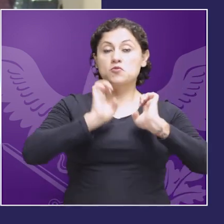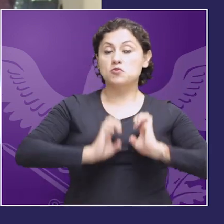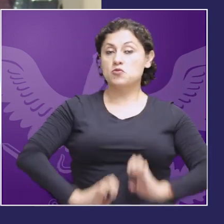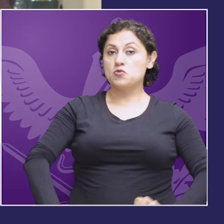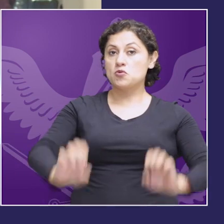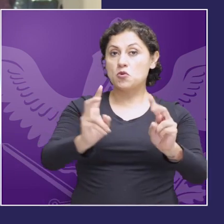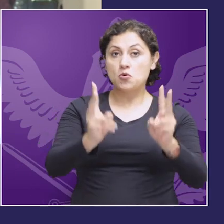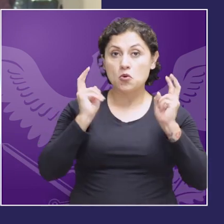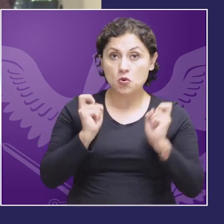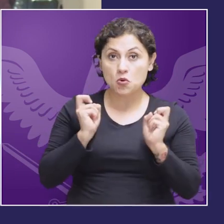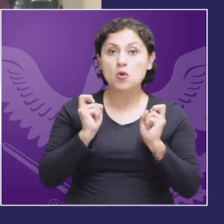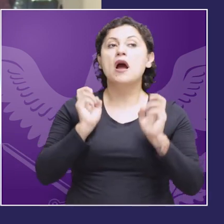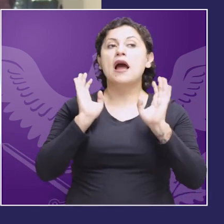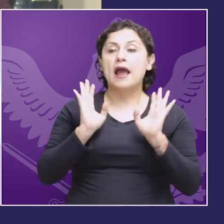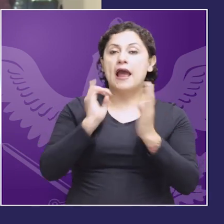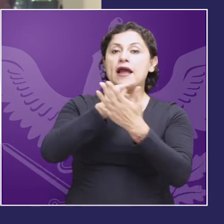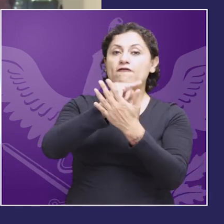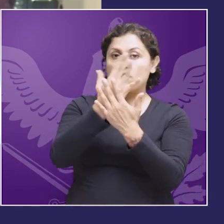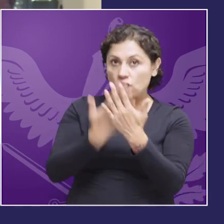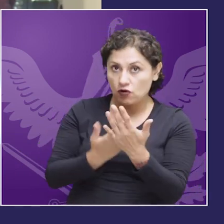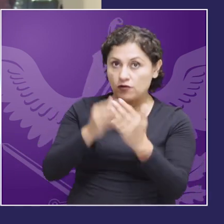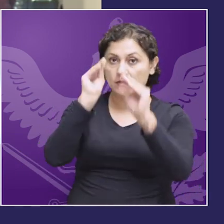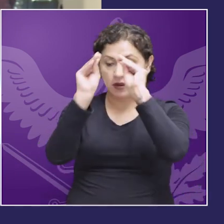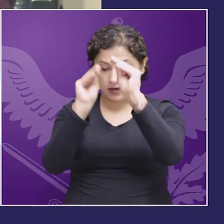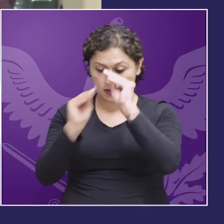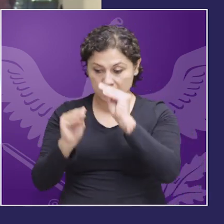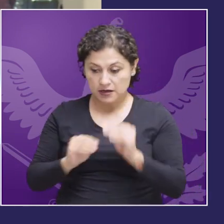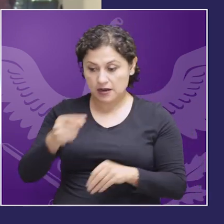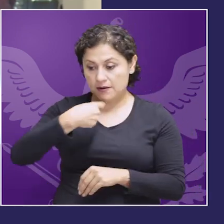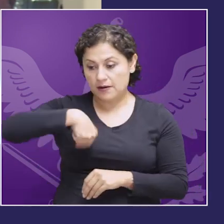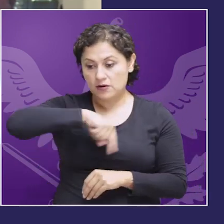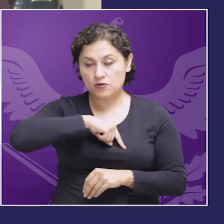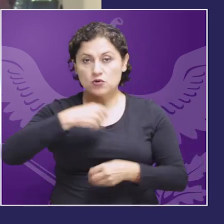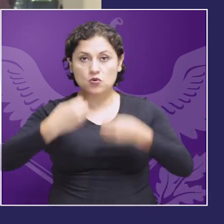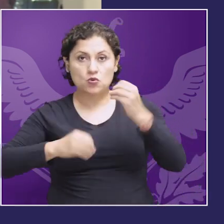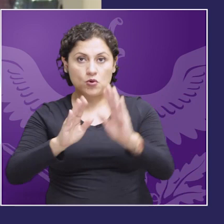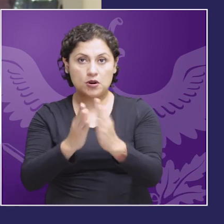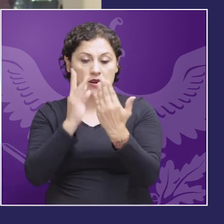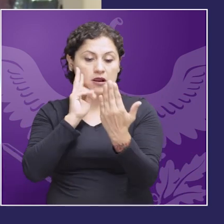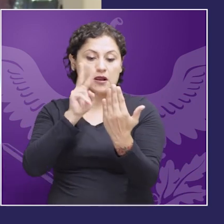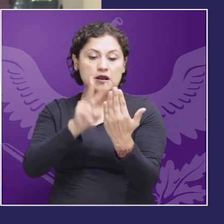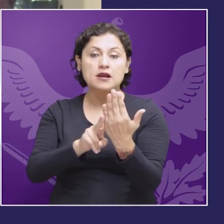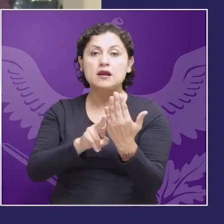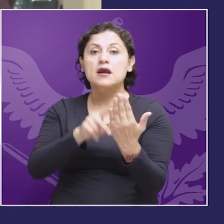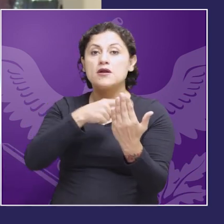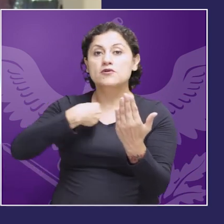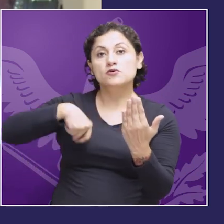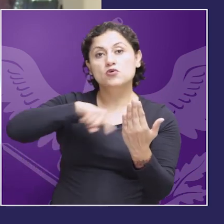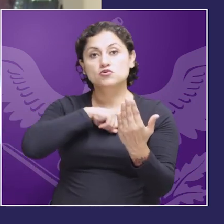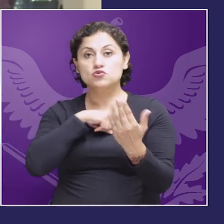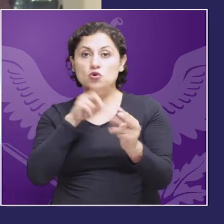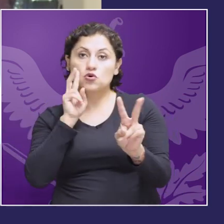informe económico, porque si no, no lo podíamos interpretar, tenemos que llevar la pericia específica para